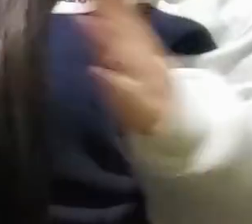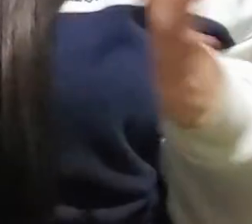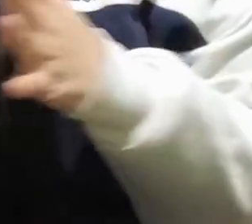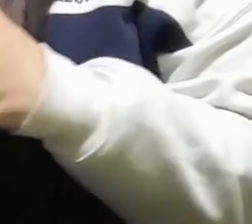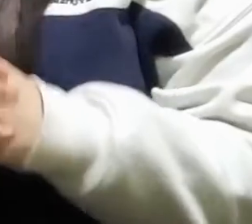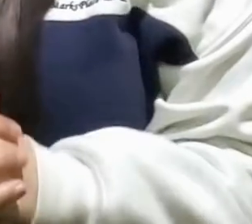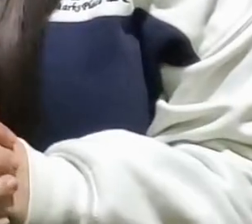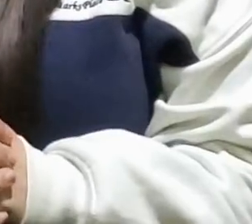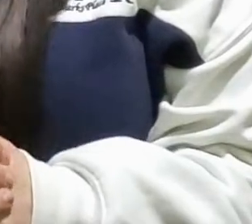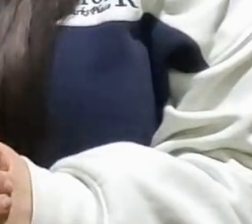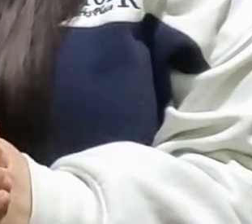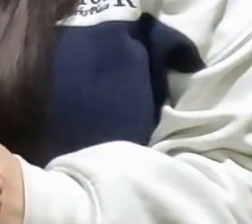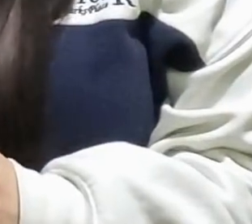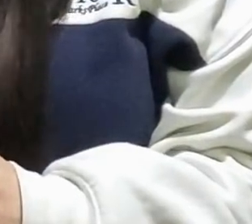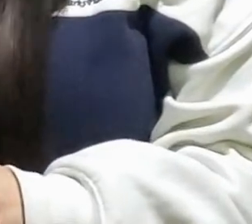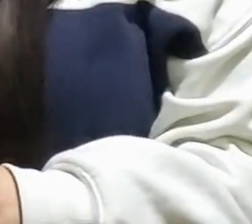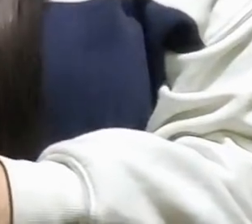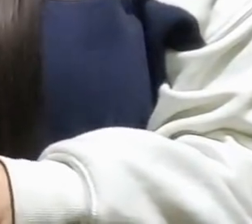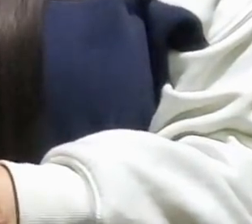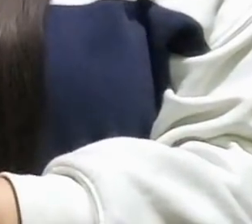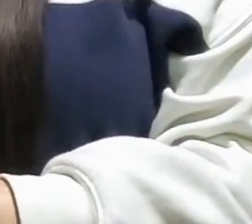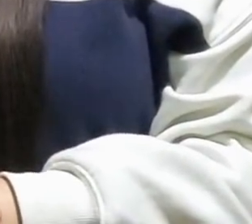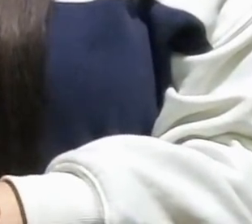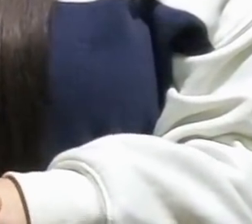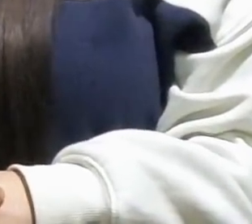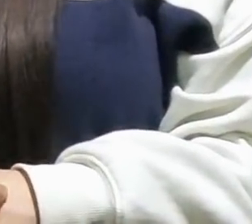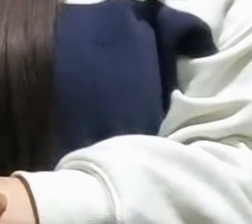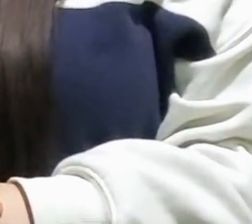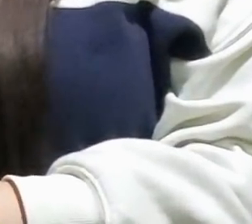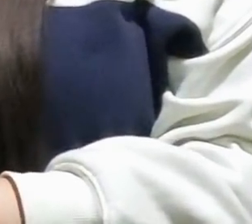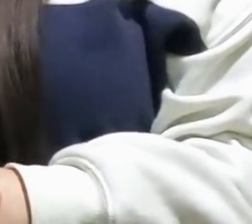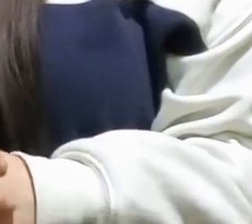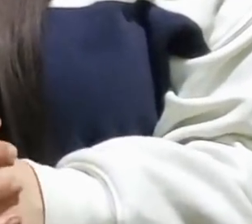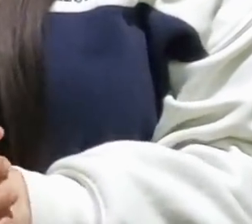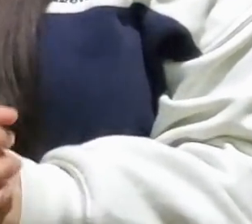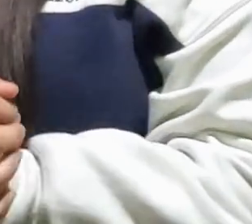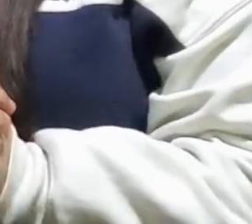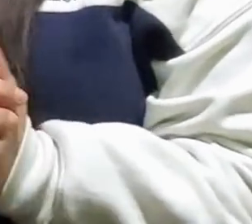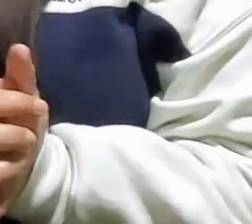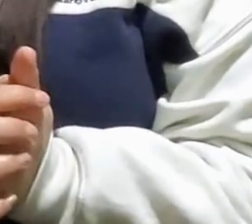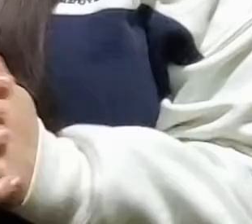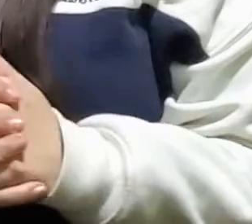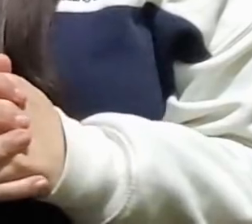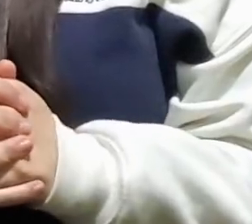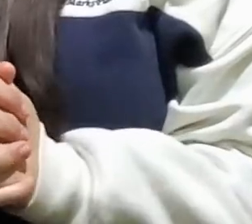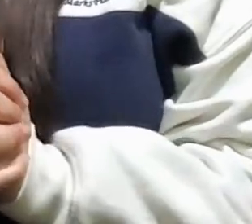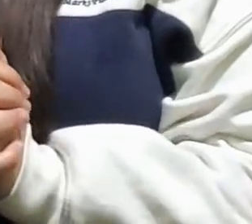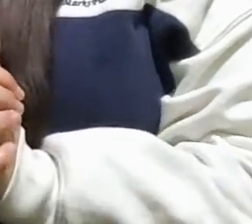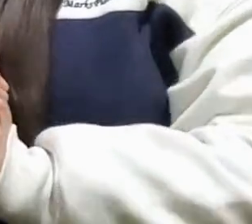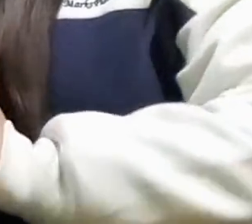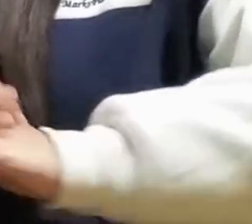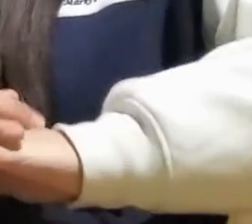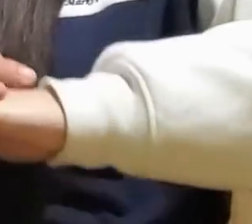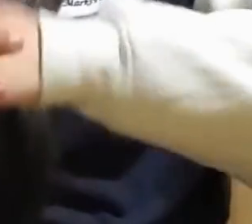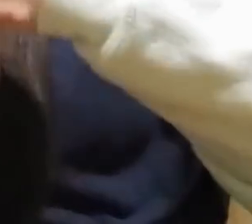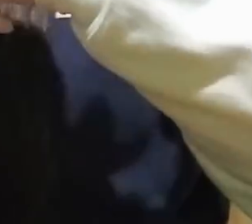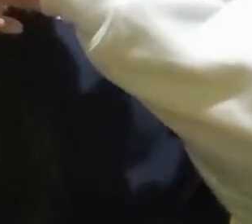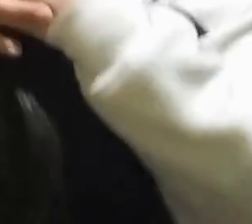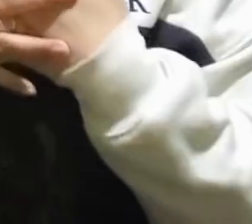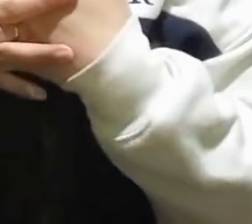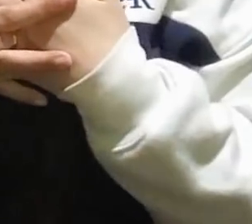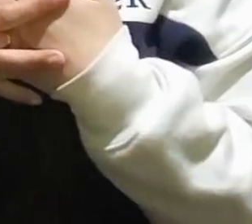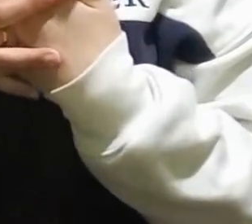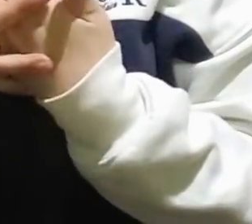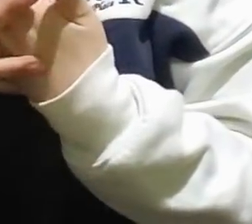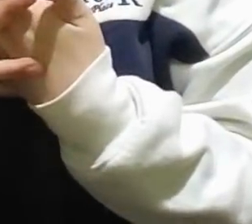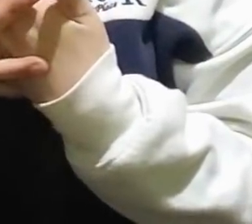Wow, en serio que México donó demasiado a Cuba. Pero bueno, claro está, por ahí nosotros no